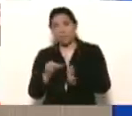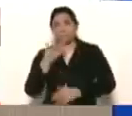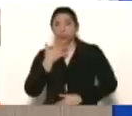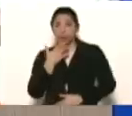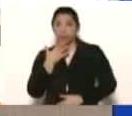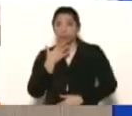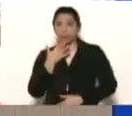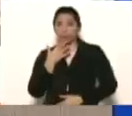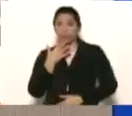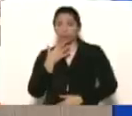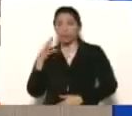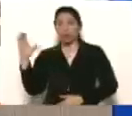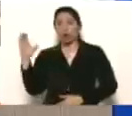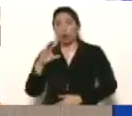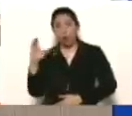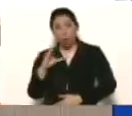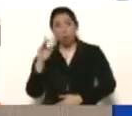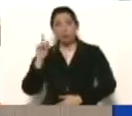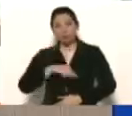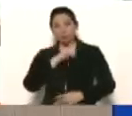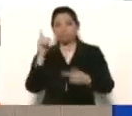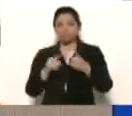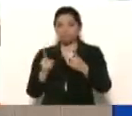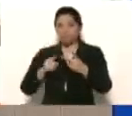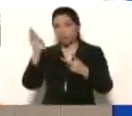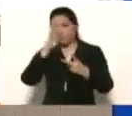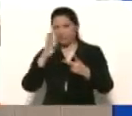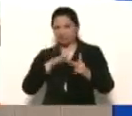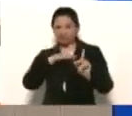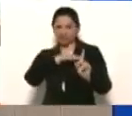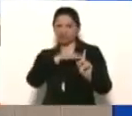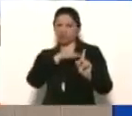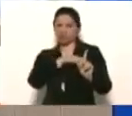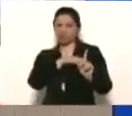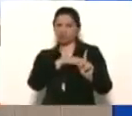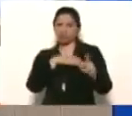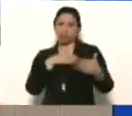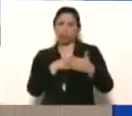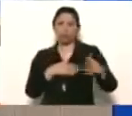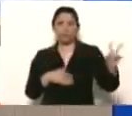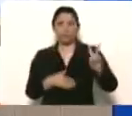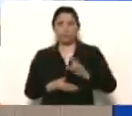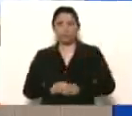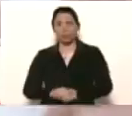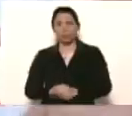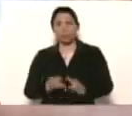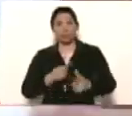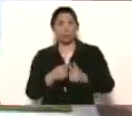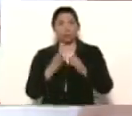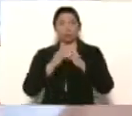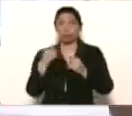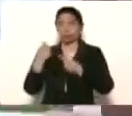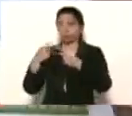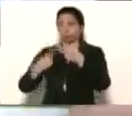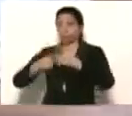occidente en el caso de colombia y por el vecino del sur en el caso de brasil así que todos estos casos que estamos viendo ahorita en el mes de